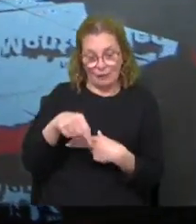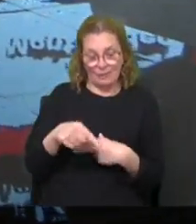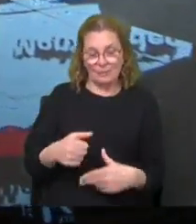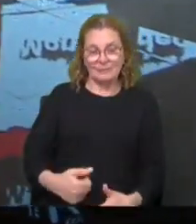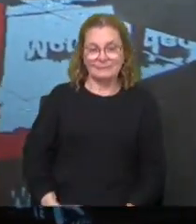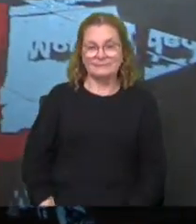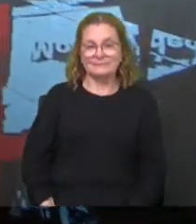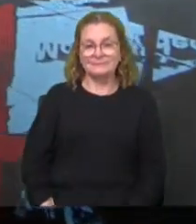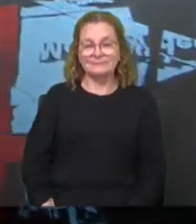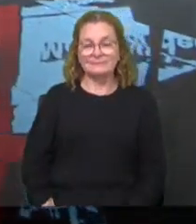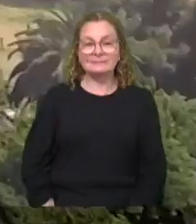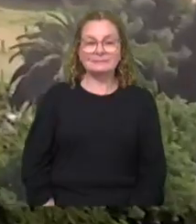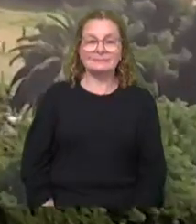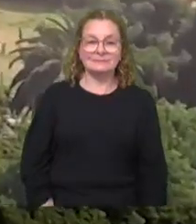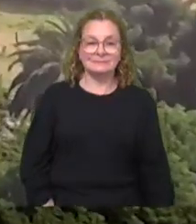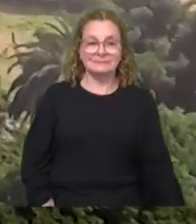ahora.